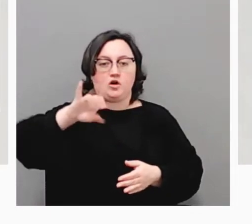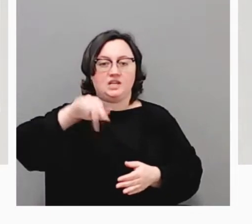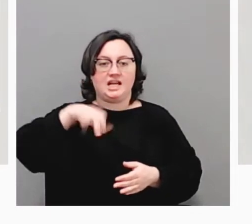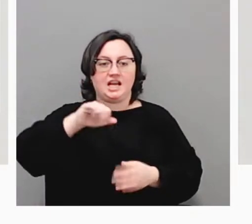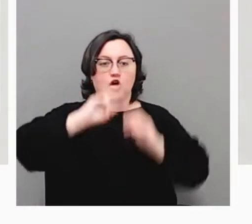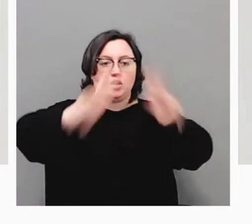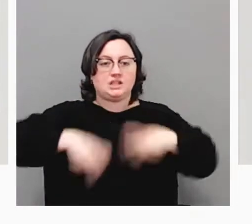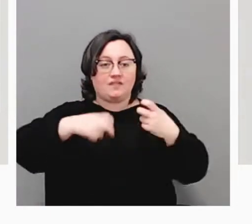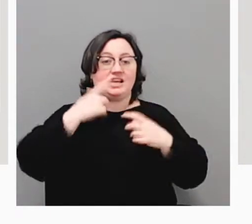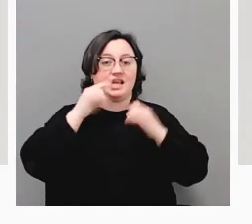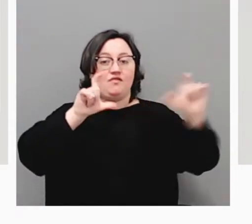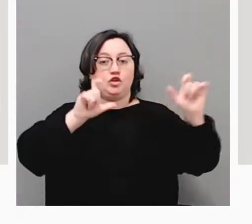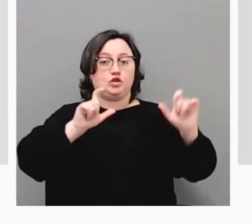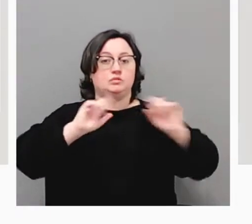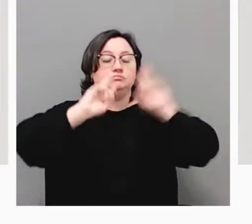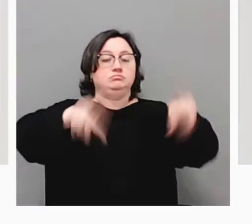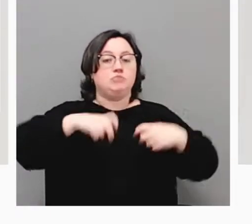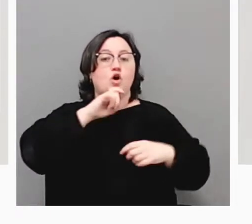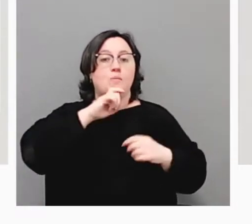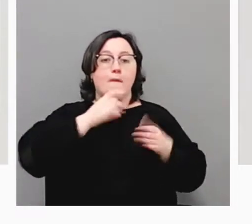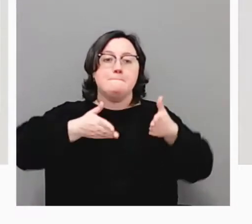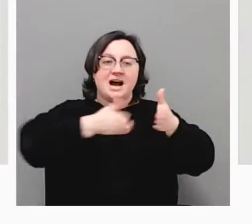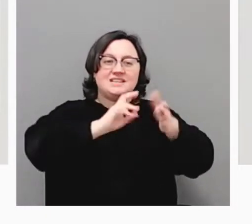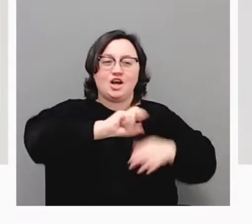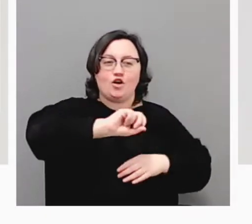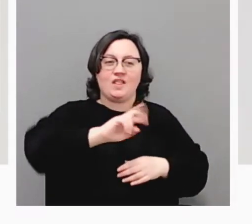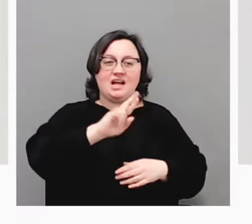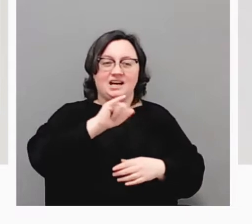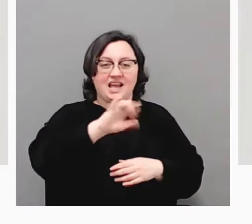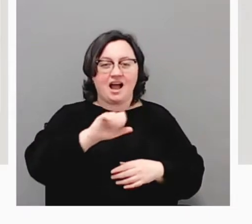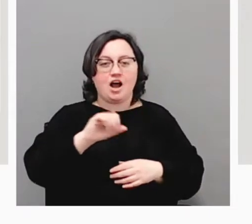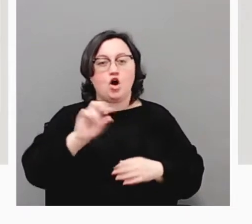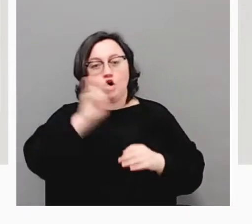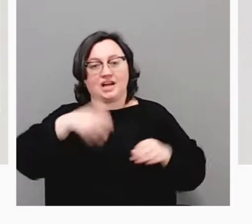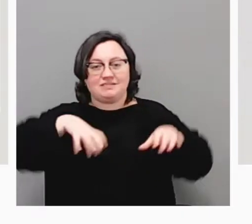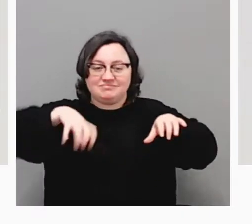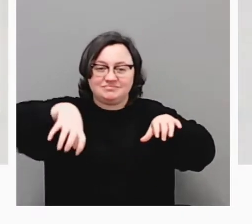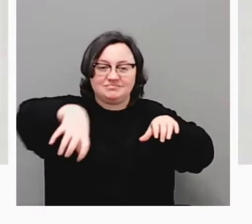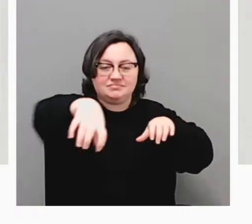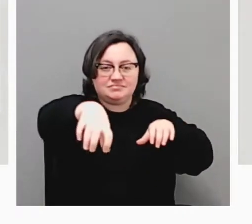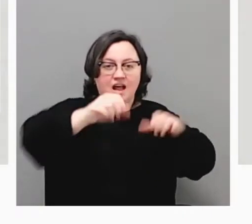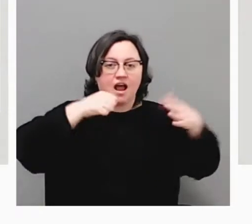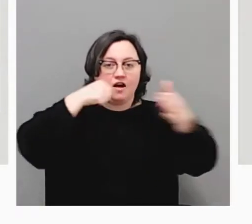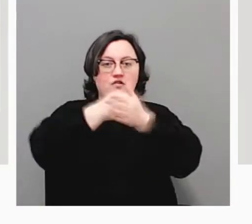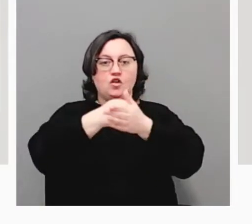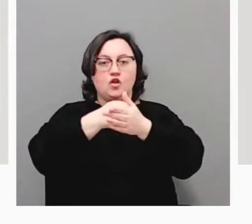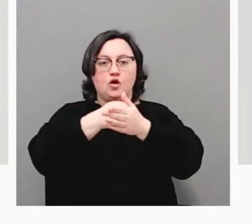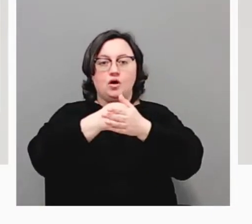del espacio, ¿no? Donde podemos ver tanto el Paseo de la Ría como las instalaciones que hay al fondo, que son las del